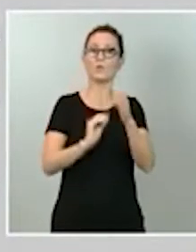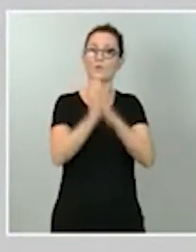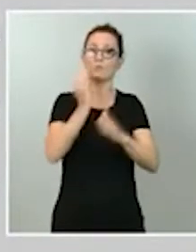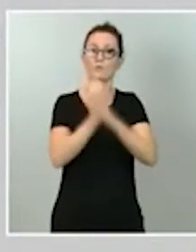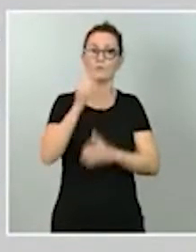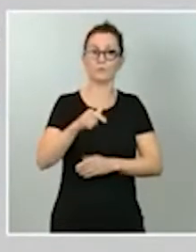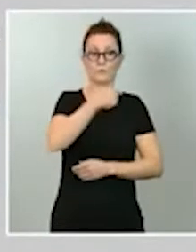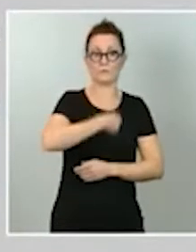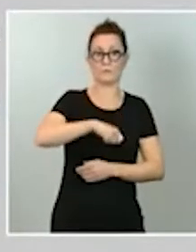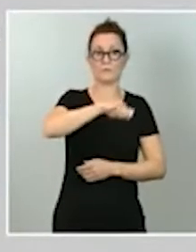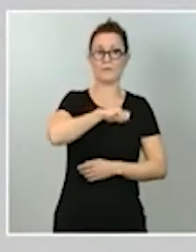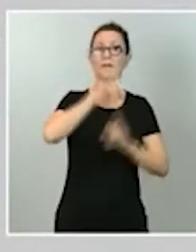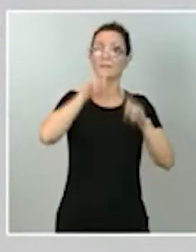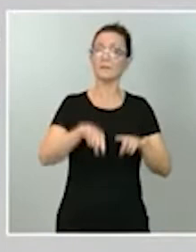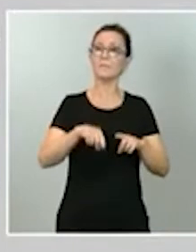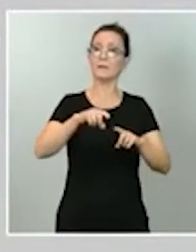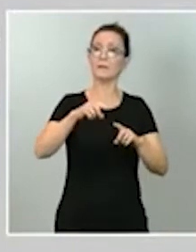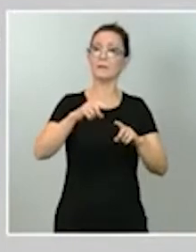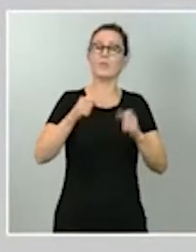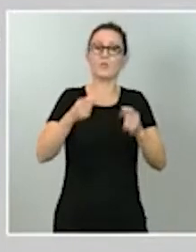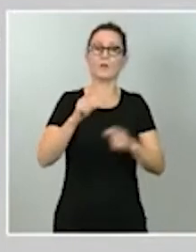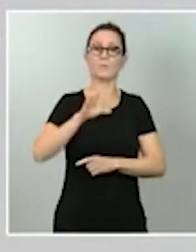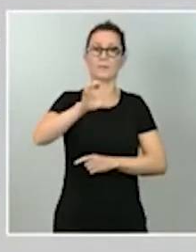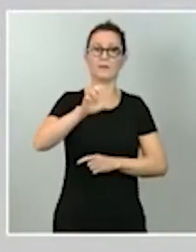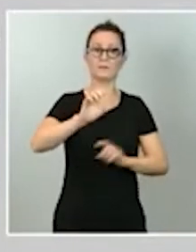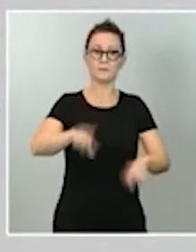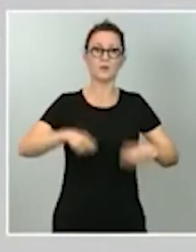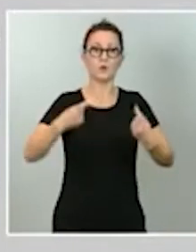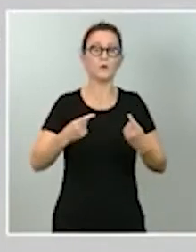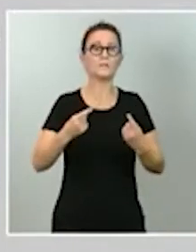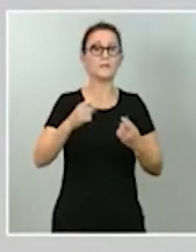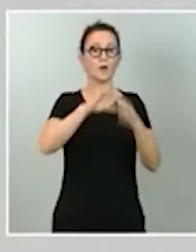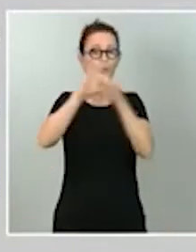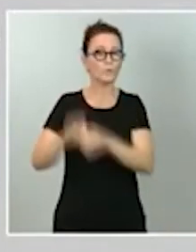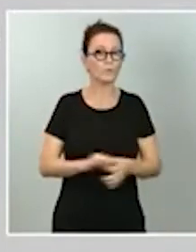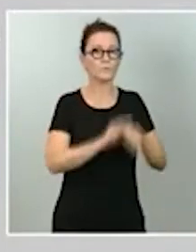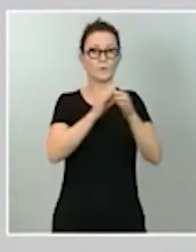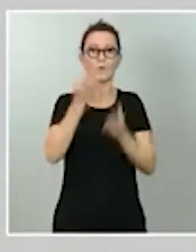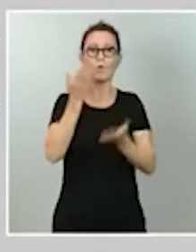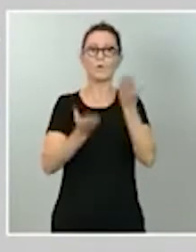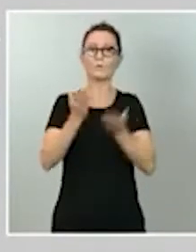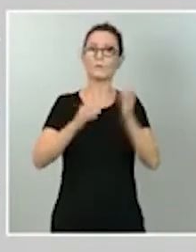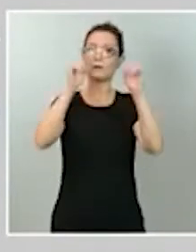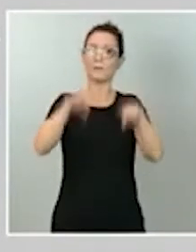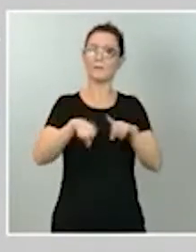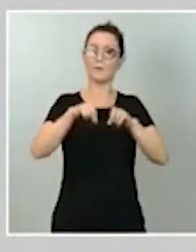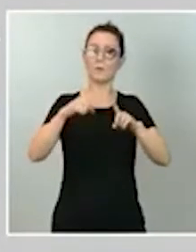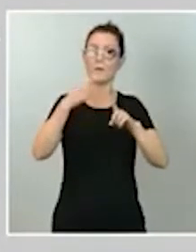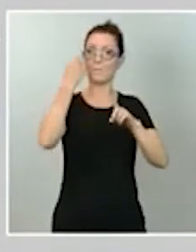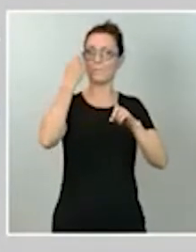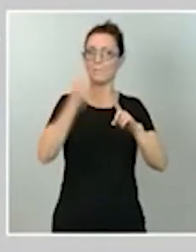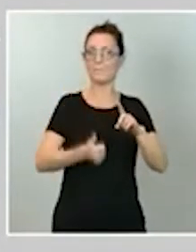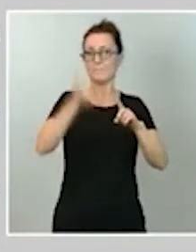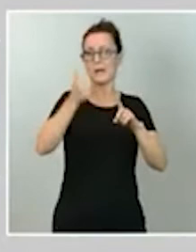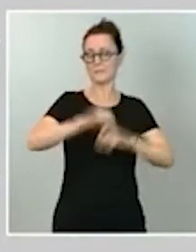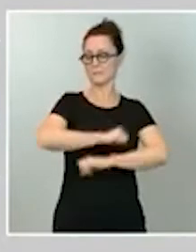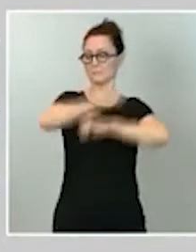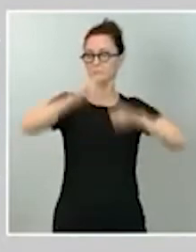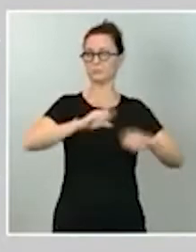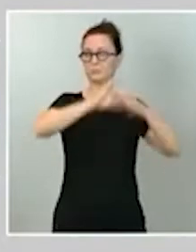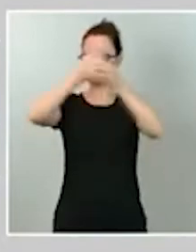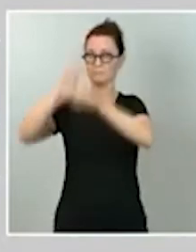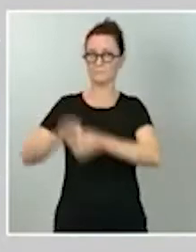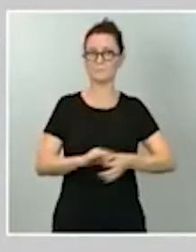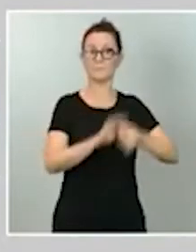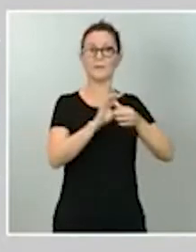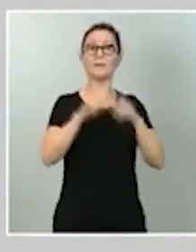ecologista más cohesionada más justa también más formada en el conjunto de sus actores y para canalizar